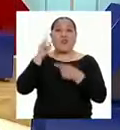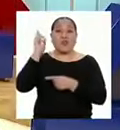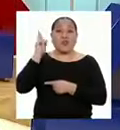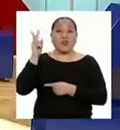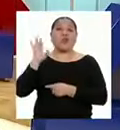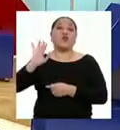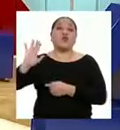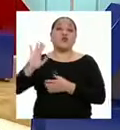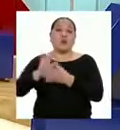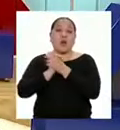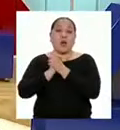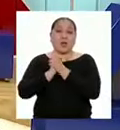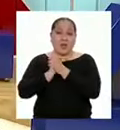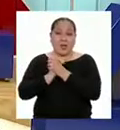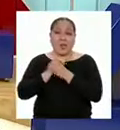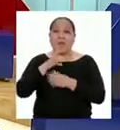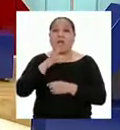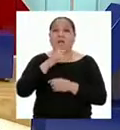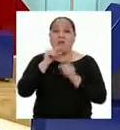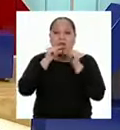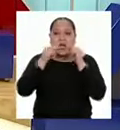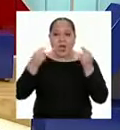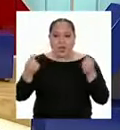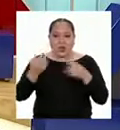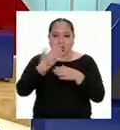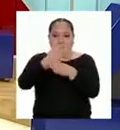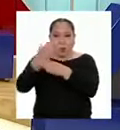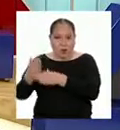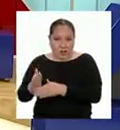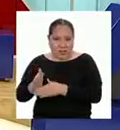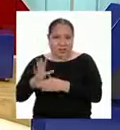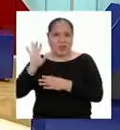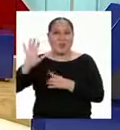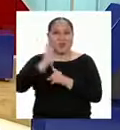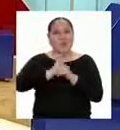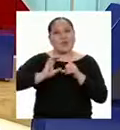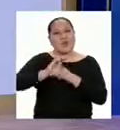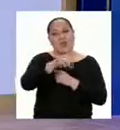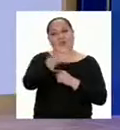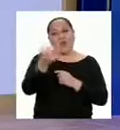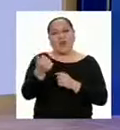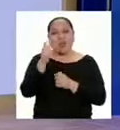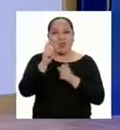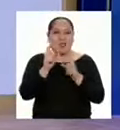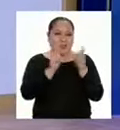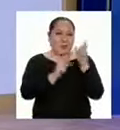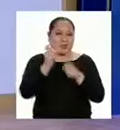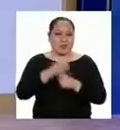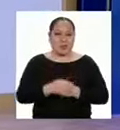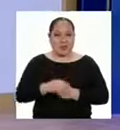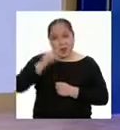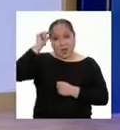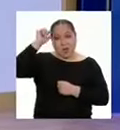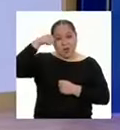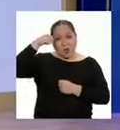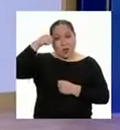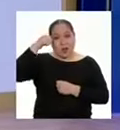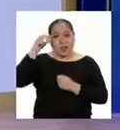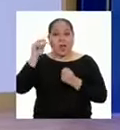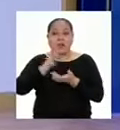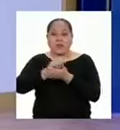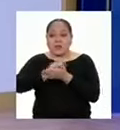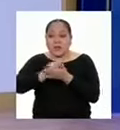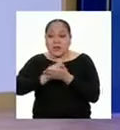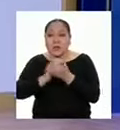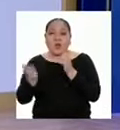la compañera que hablaba quechua compartía su cultura con el resto del salón. Recuerda registrar tu trabajo en